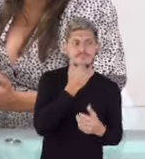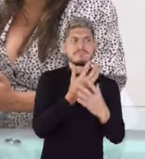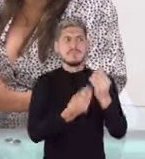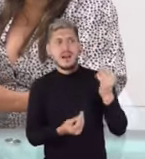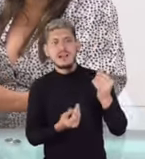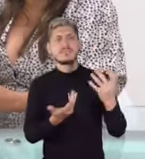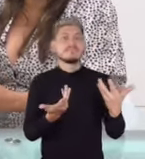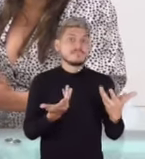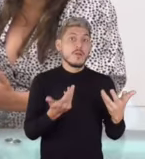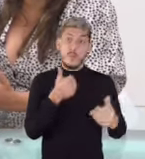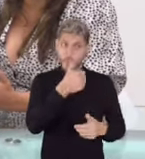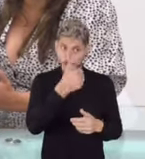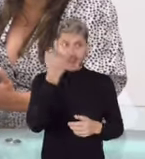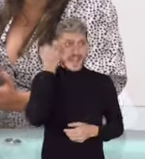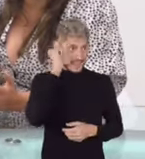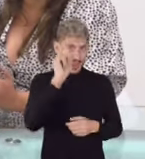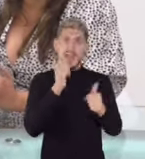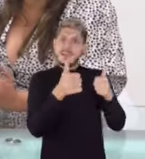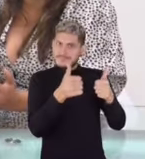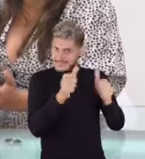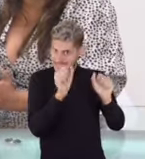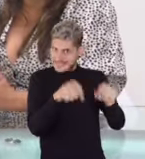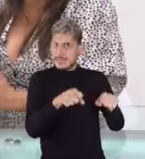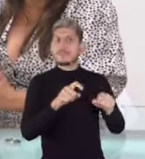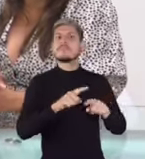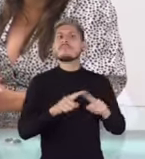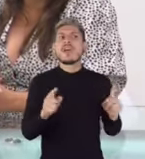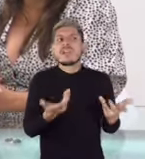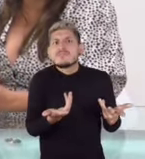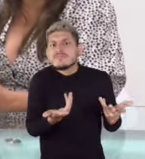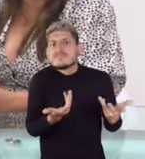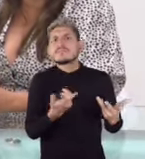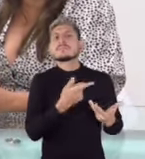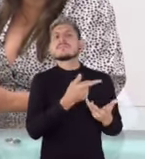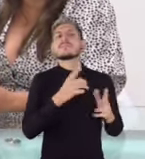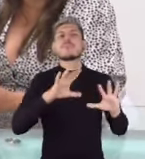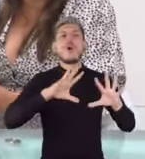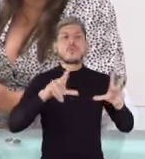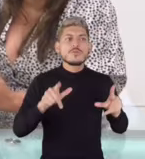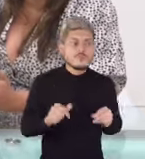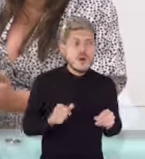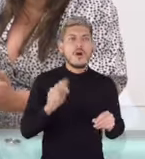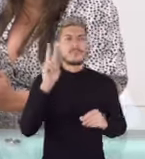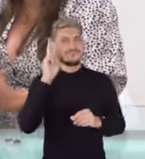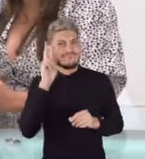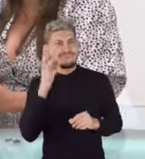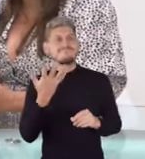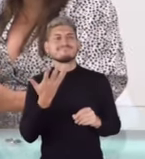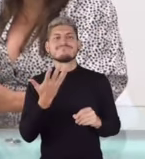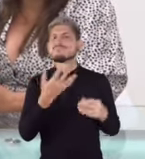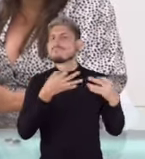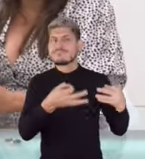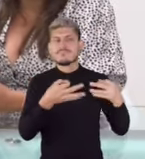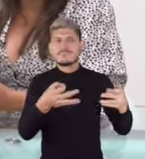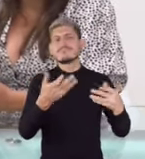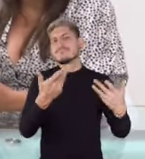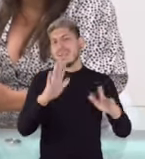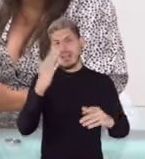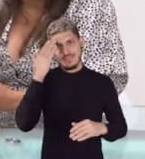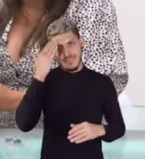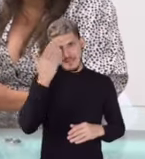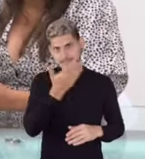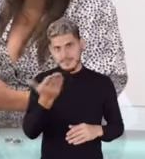y ha sido una buena idea, lamentablemente también ha estado contaminado por los temas que tienen que ver con corrupción y que seguramente lo sabremos más